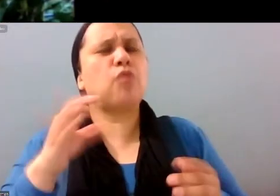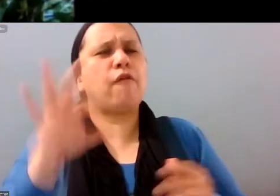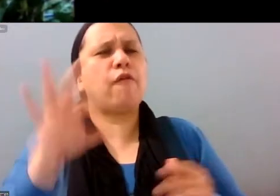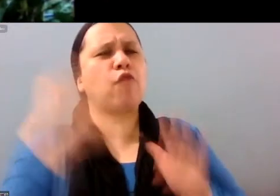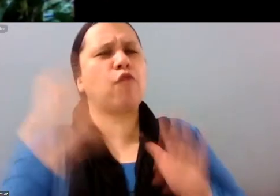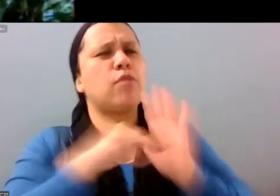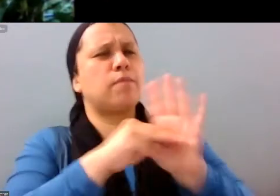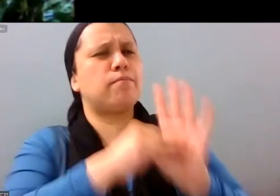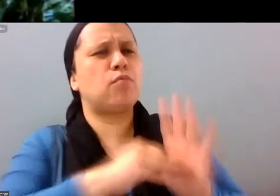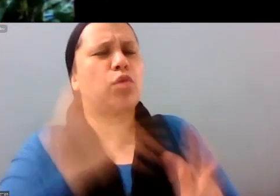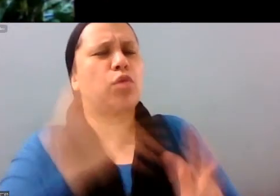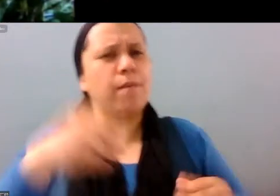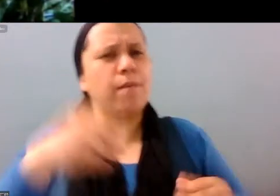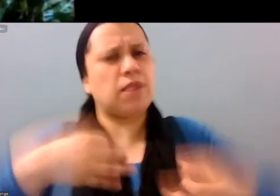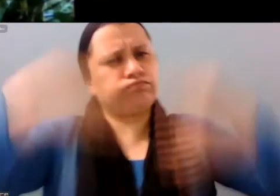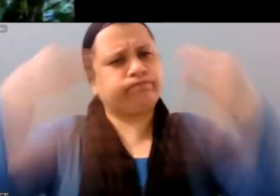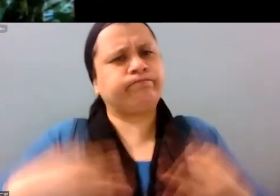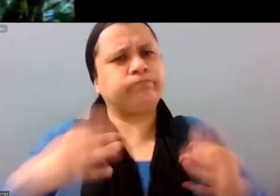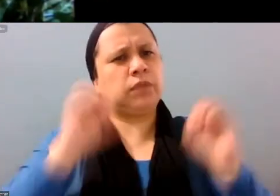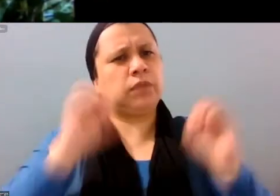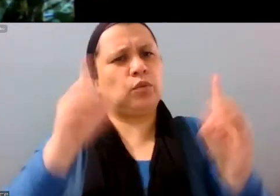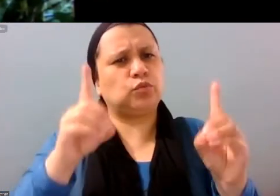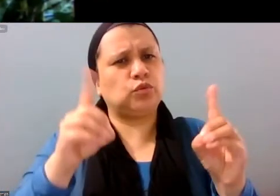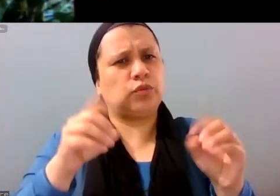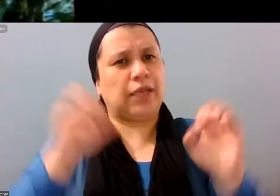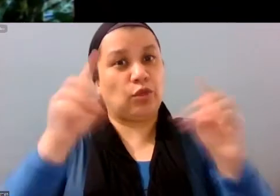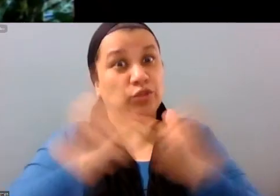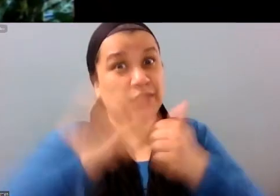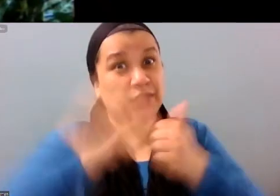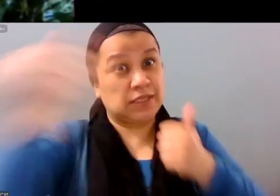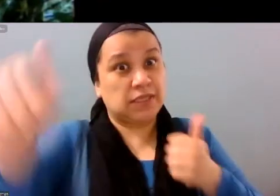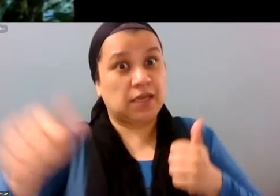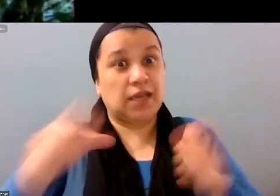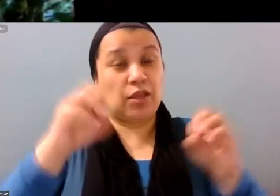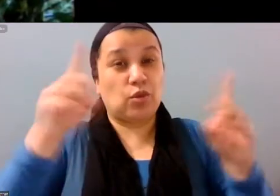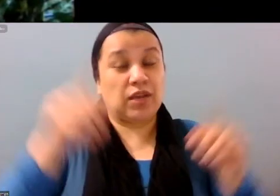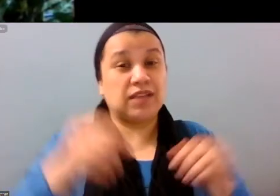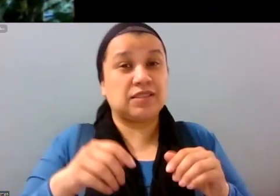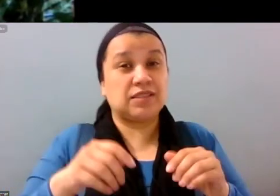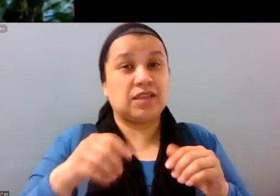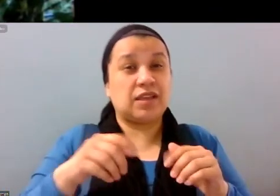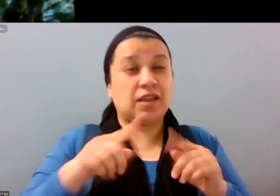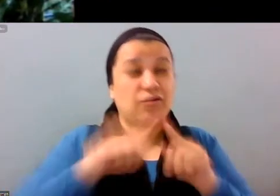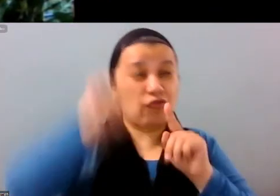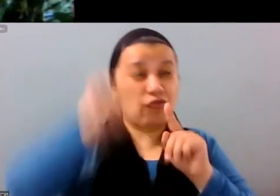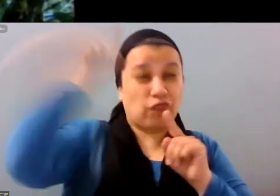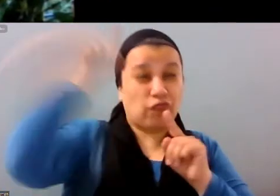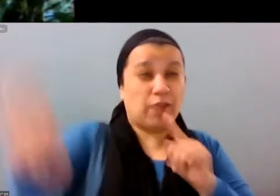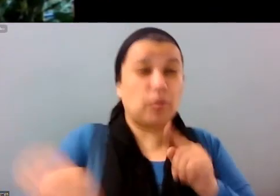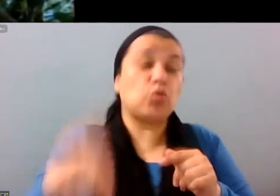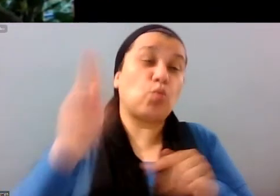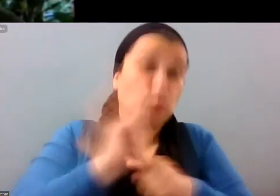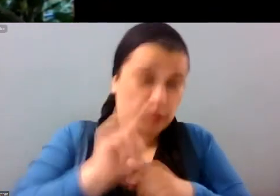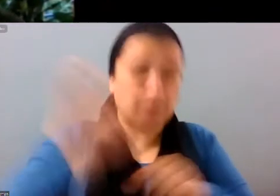realmente no alejándonos de esa educación remota que en muchos contextos tuvimos que utilizar sino